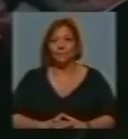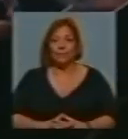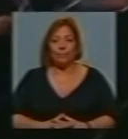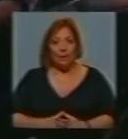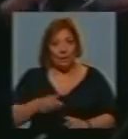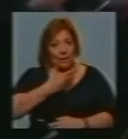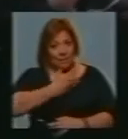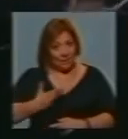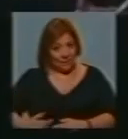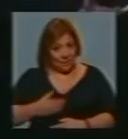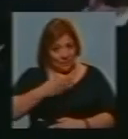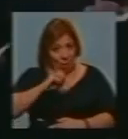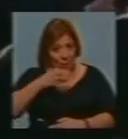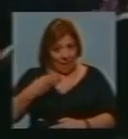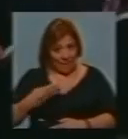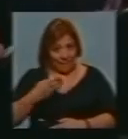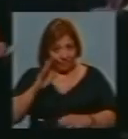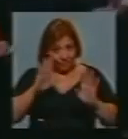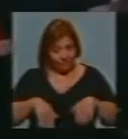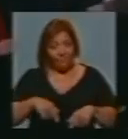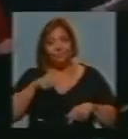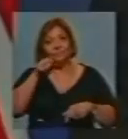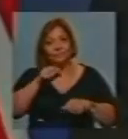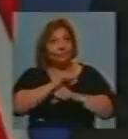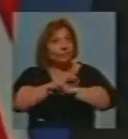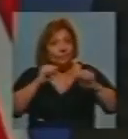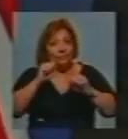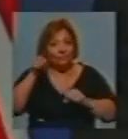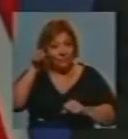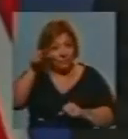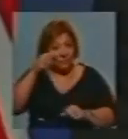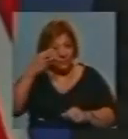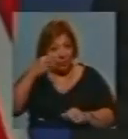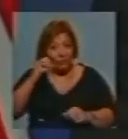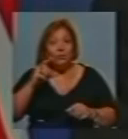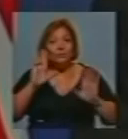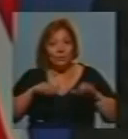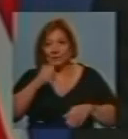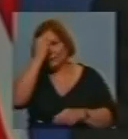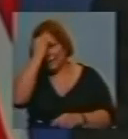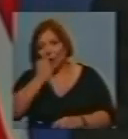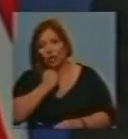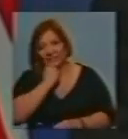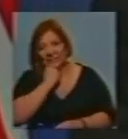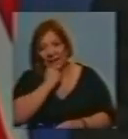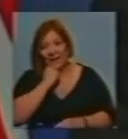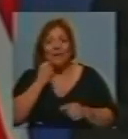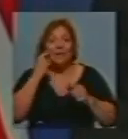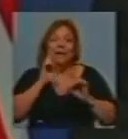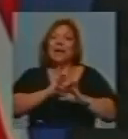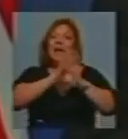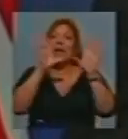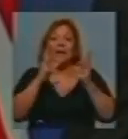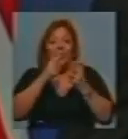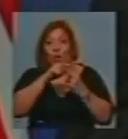El presidente de Estados Unidos, Barack Obama, dijo este martes que las explosiones en Boston fueron un acto de terrorismo, aunque no se sabe si las